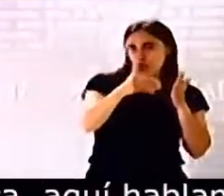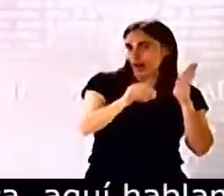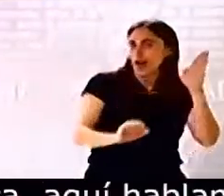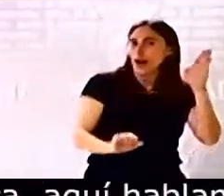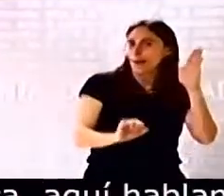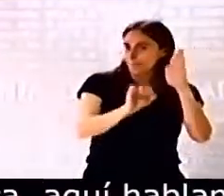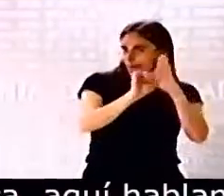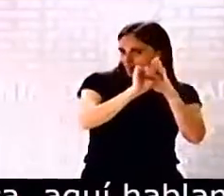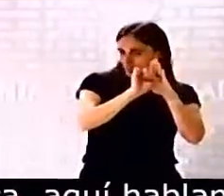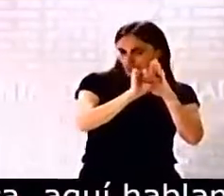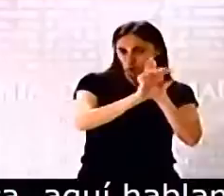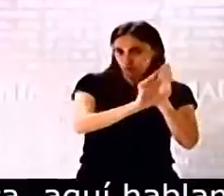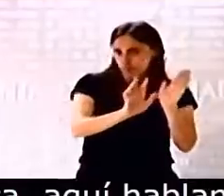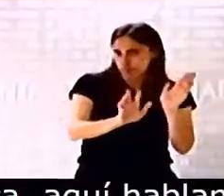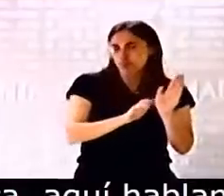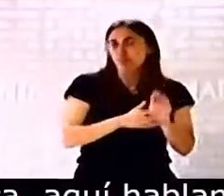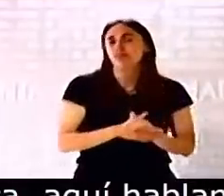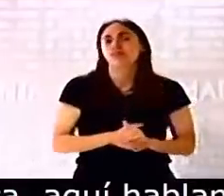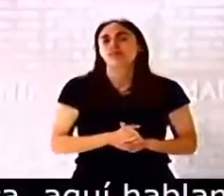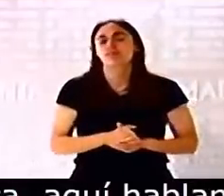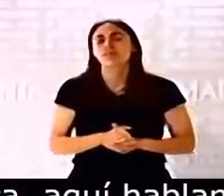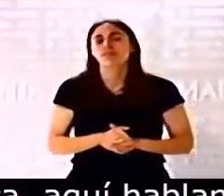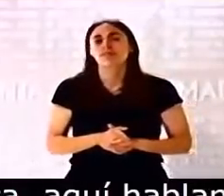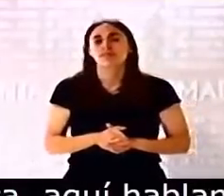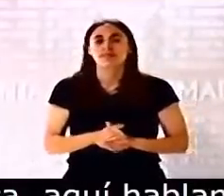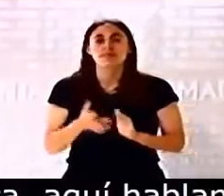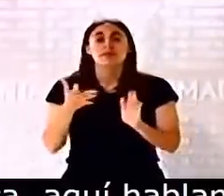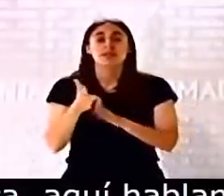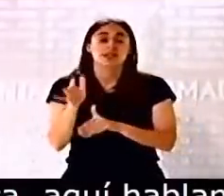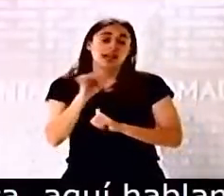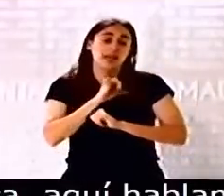lo tanto, esperaremos a